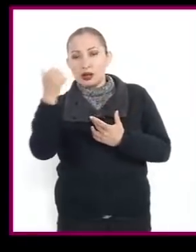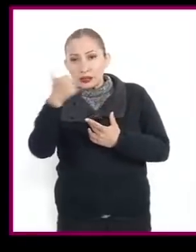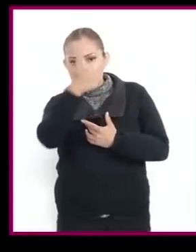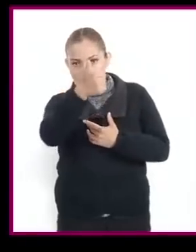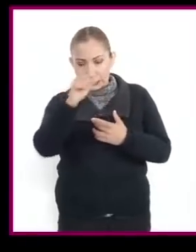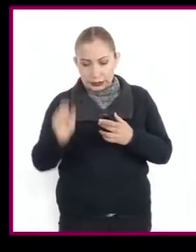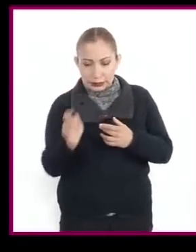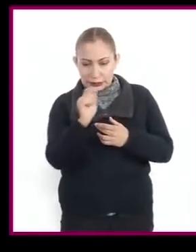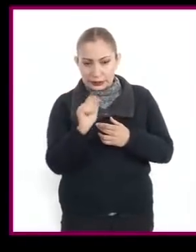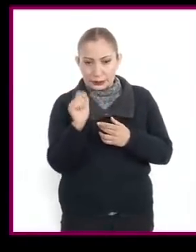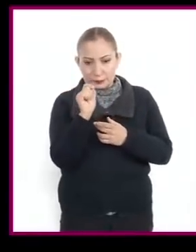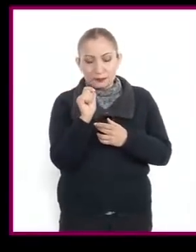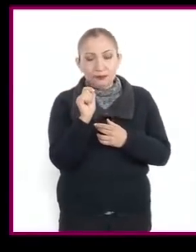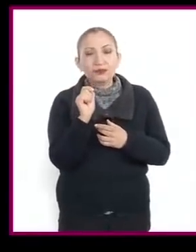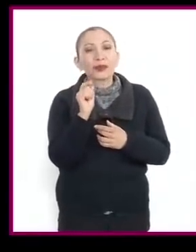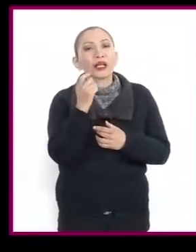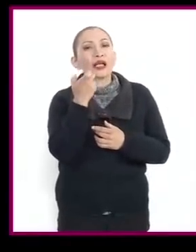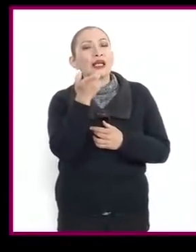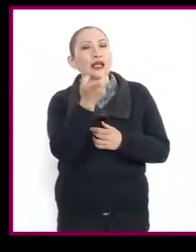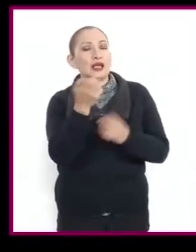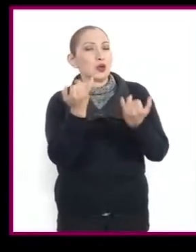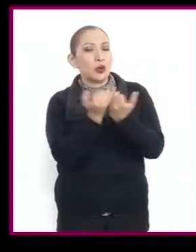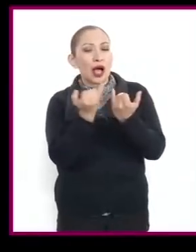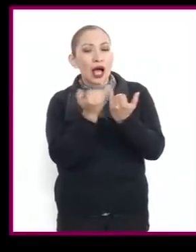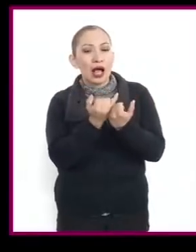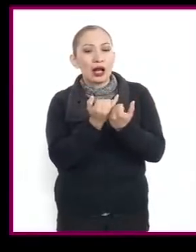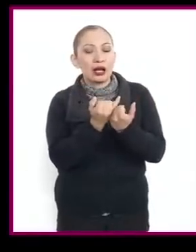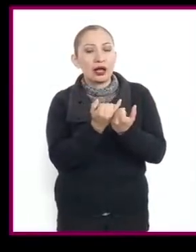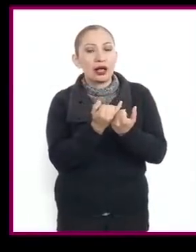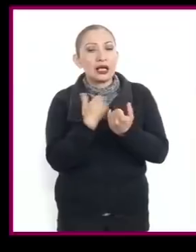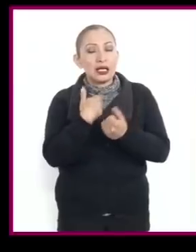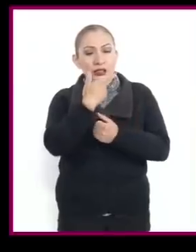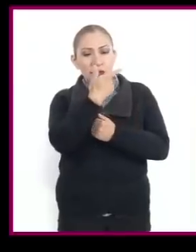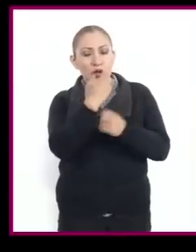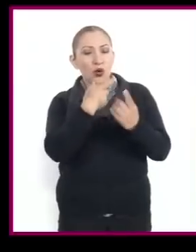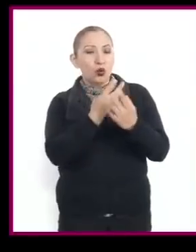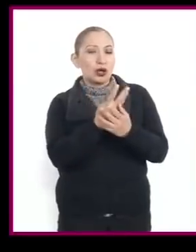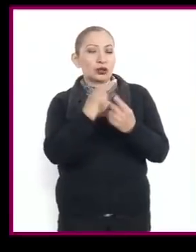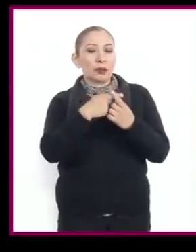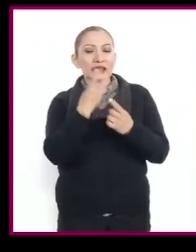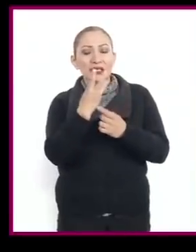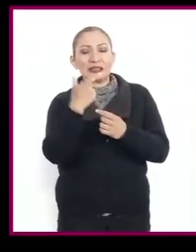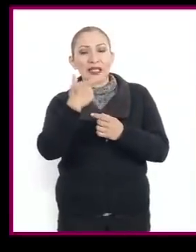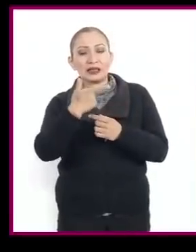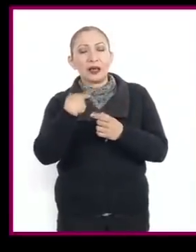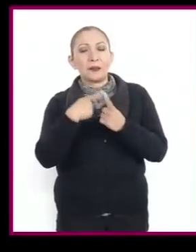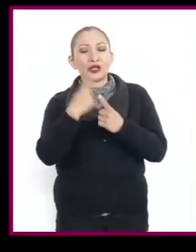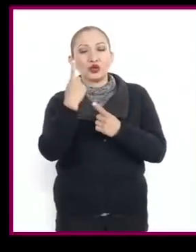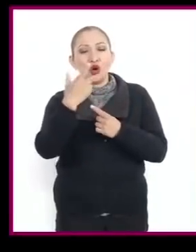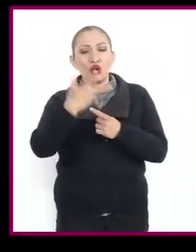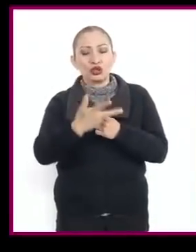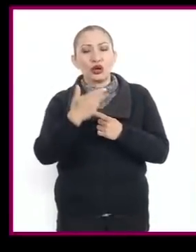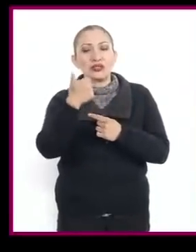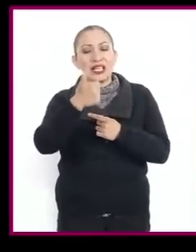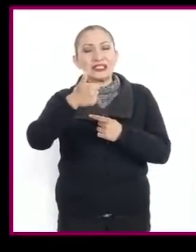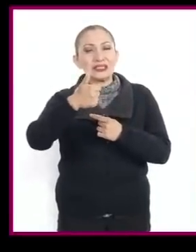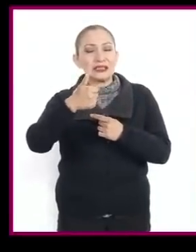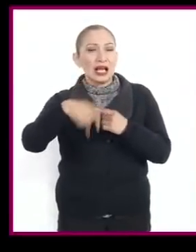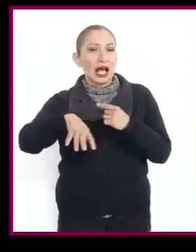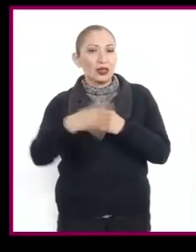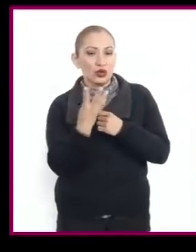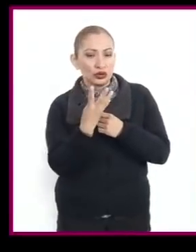datos dividido entre 6. Y esto va a ser igual a 4 más 3, 7, más 1, 8, más 6,